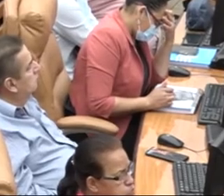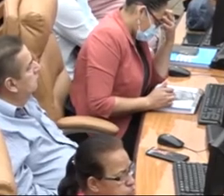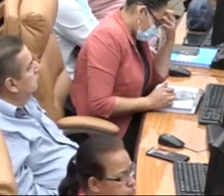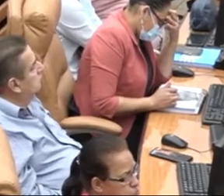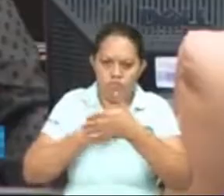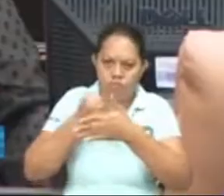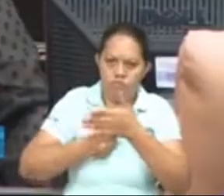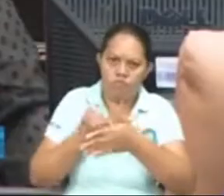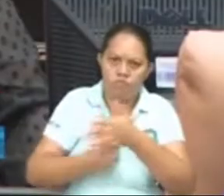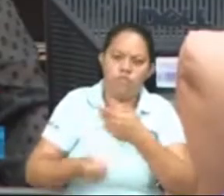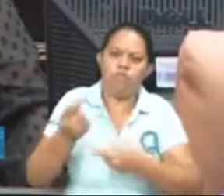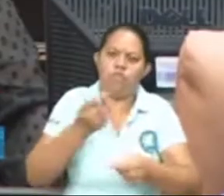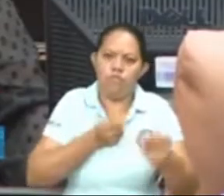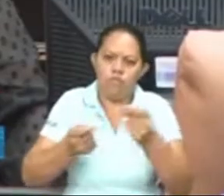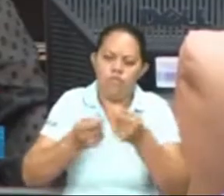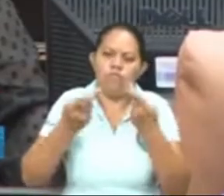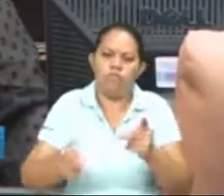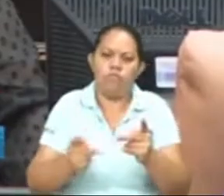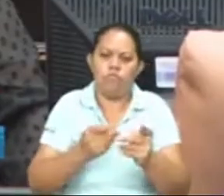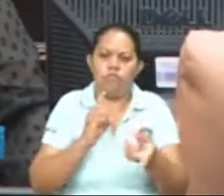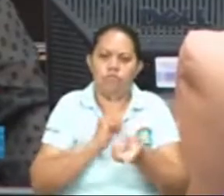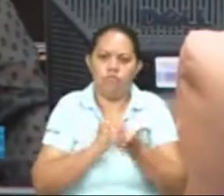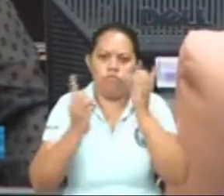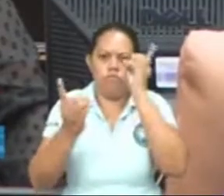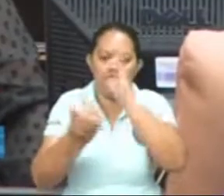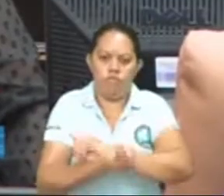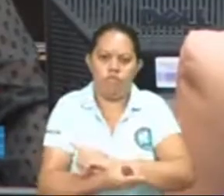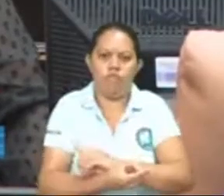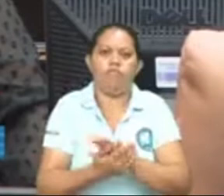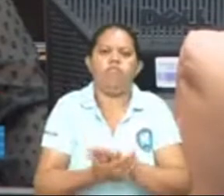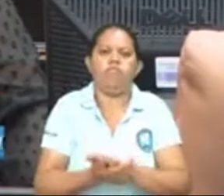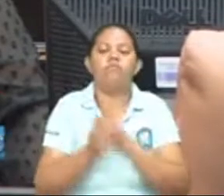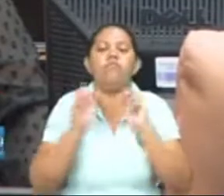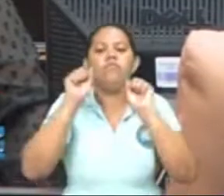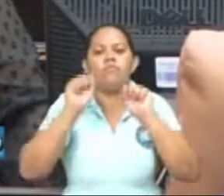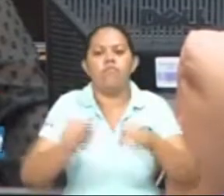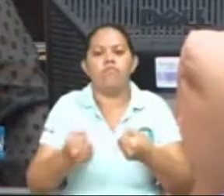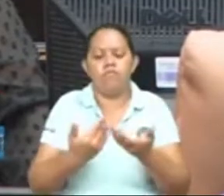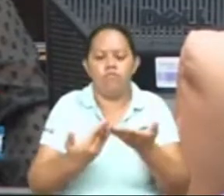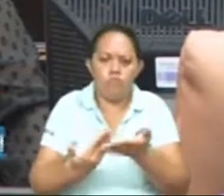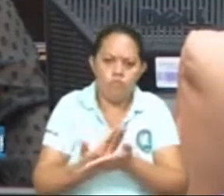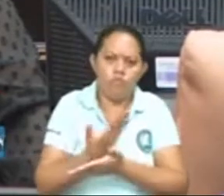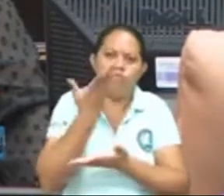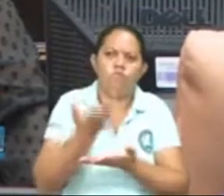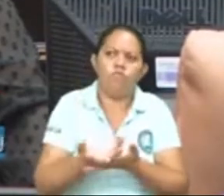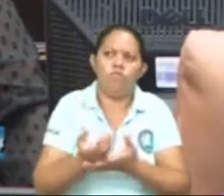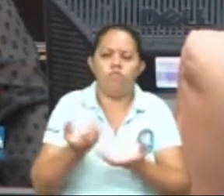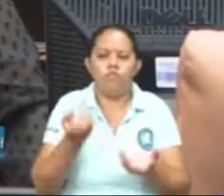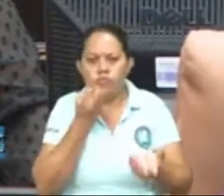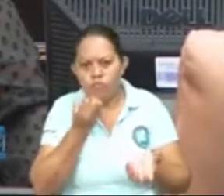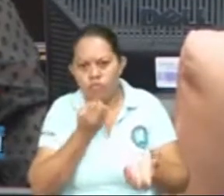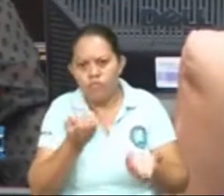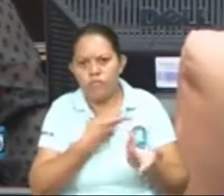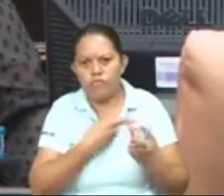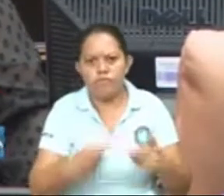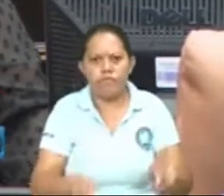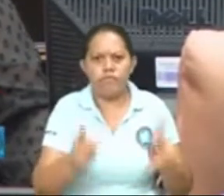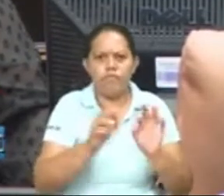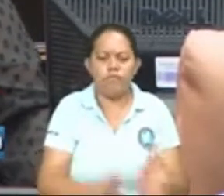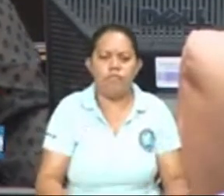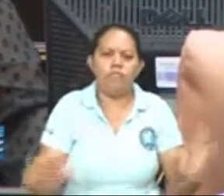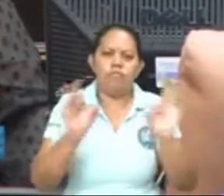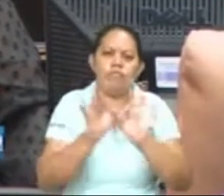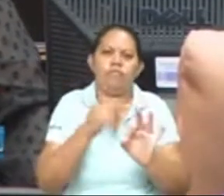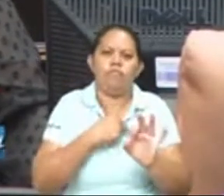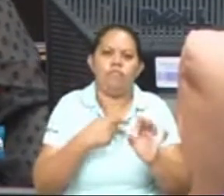sostenible y fomentar la innovación, garantizar modalidades de consumo y producción